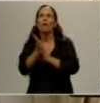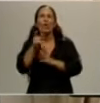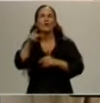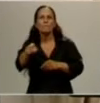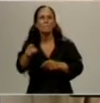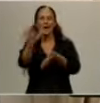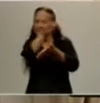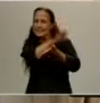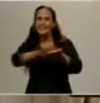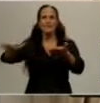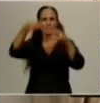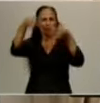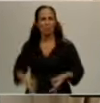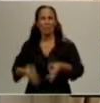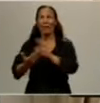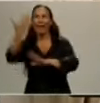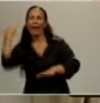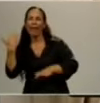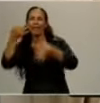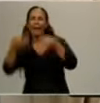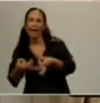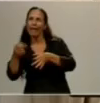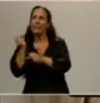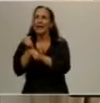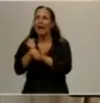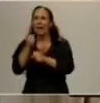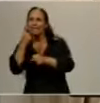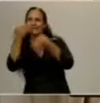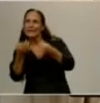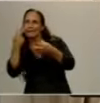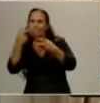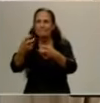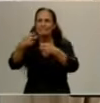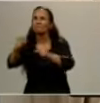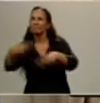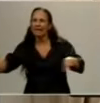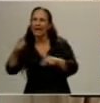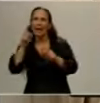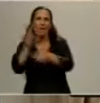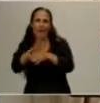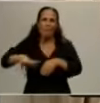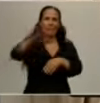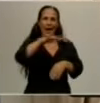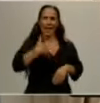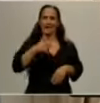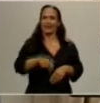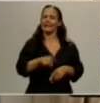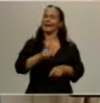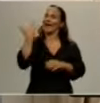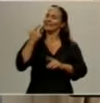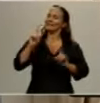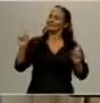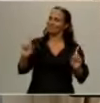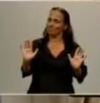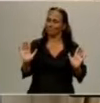evidentemente no ha sido de inteligencia, que evidentemente no ha servido a los intereses nacionales. Por eso les pedí la